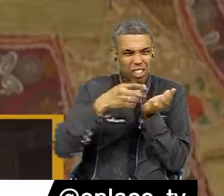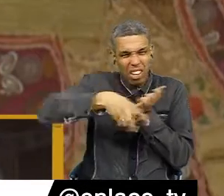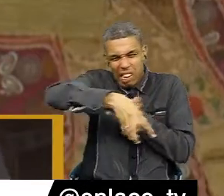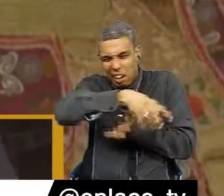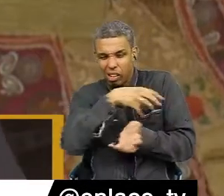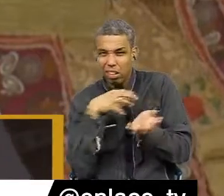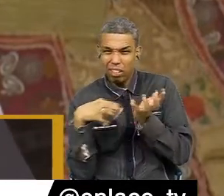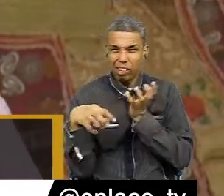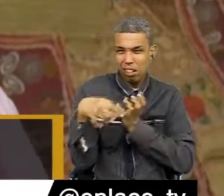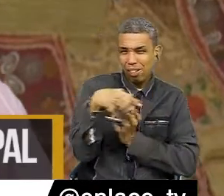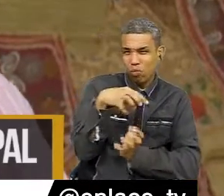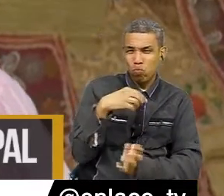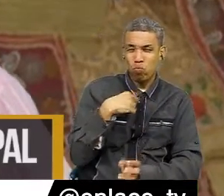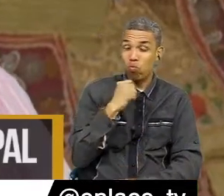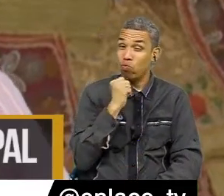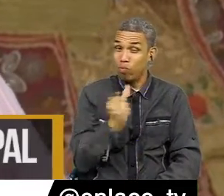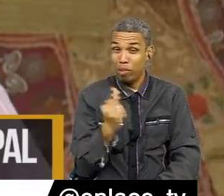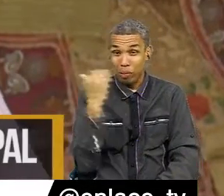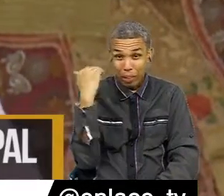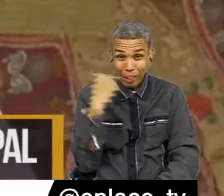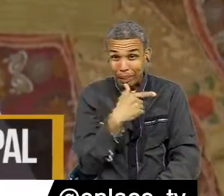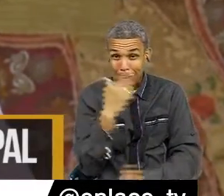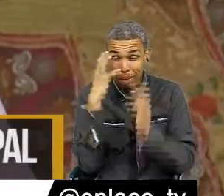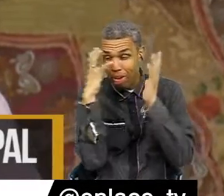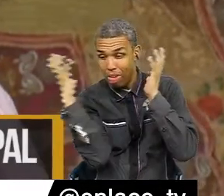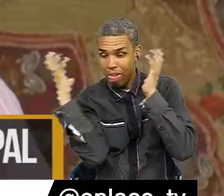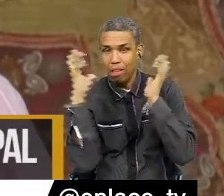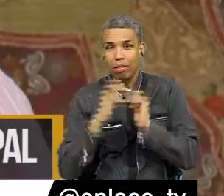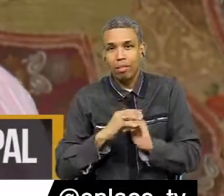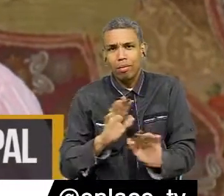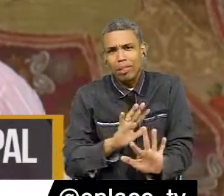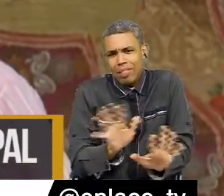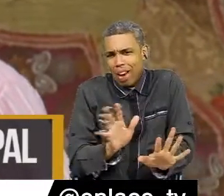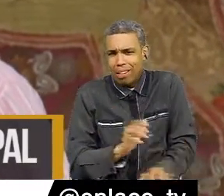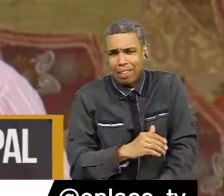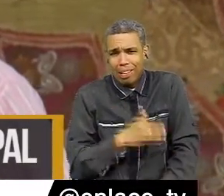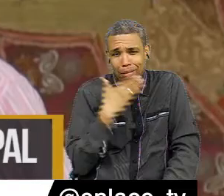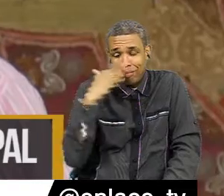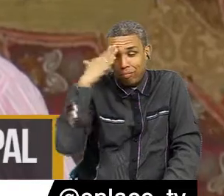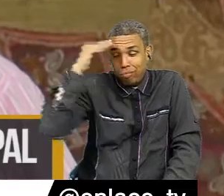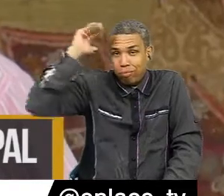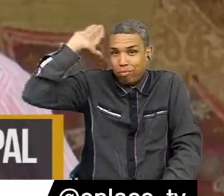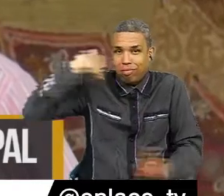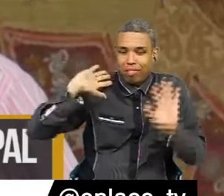acorde a las necesidades. Entonces, bueno, eso ya toca dejarlo ahí en el pasado